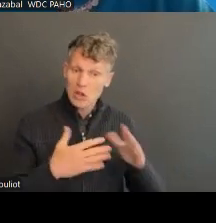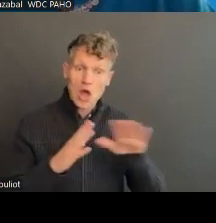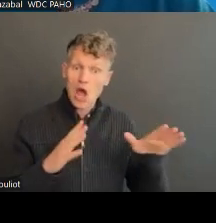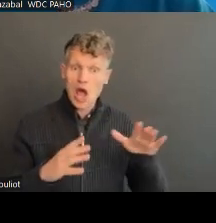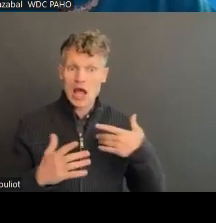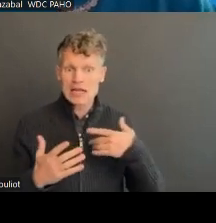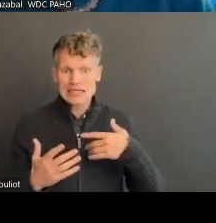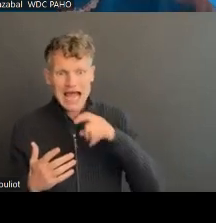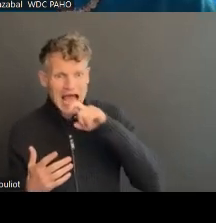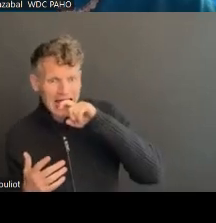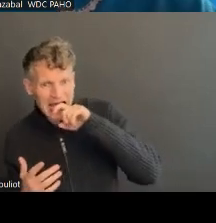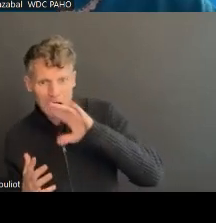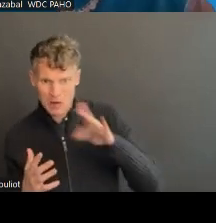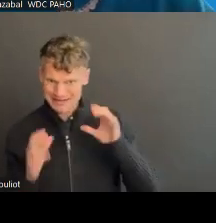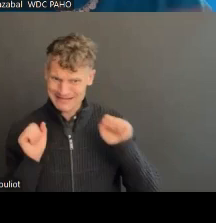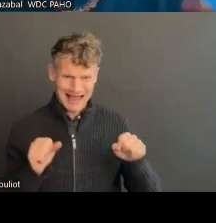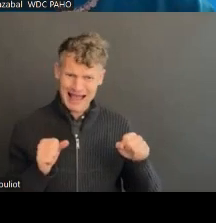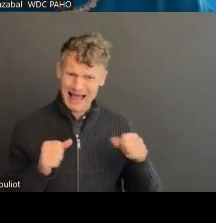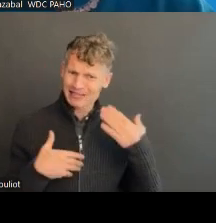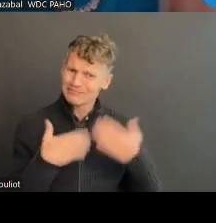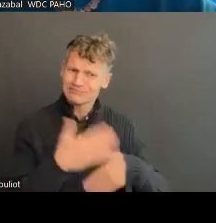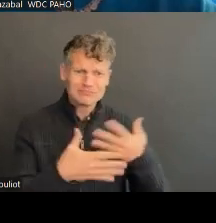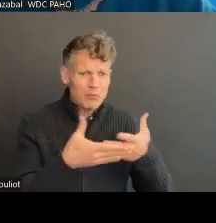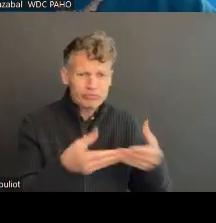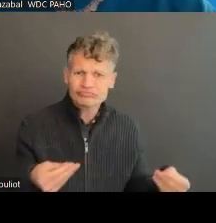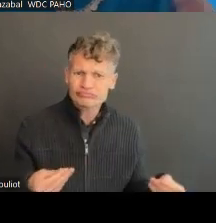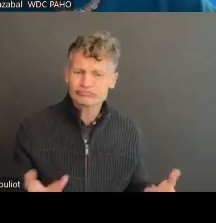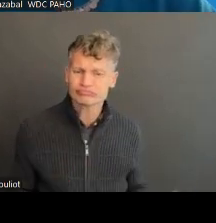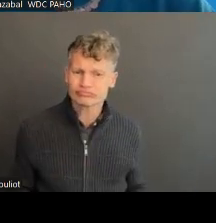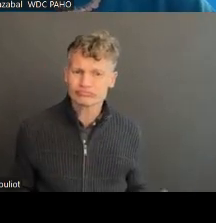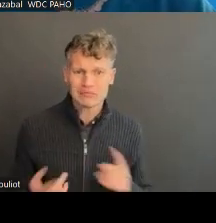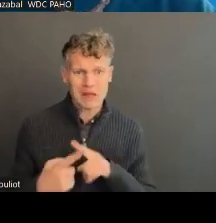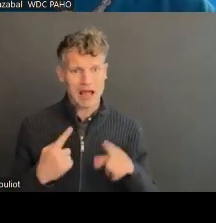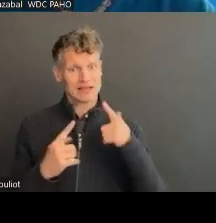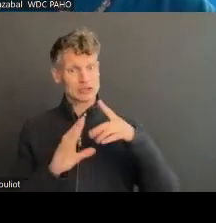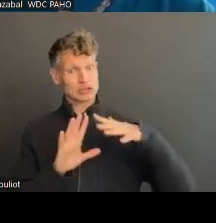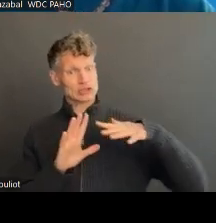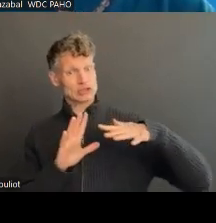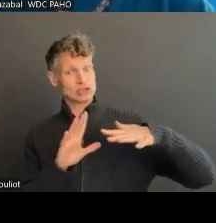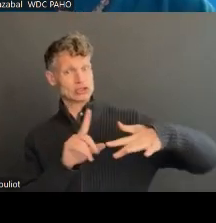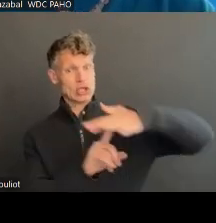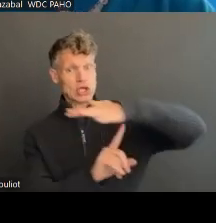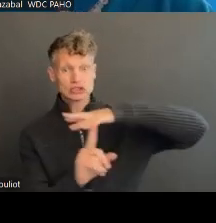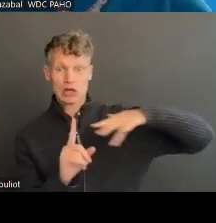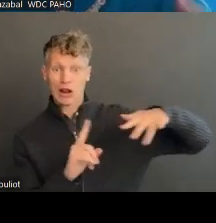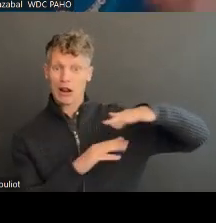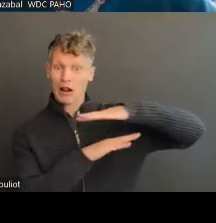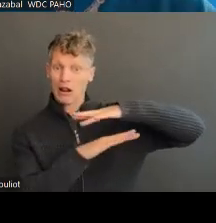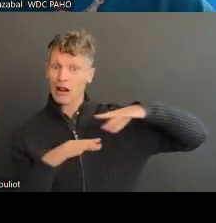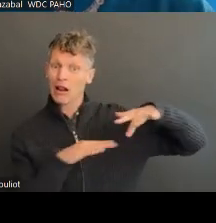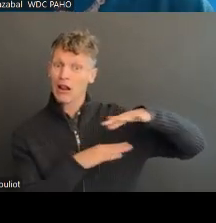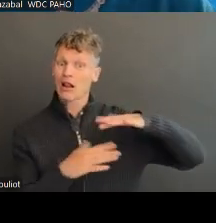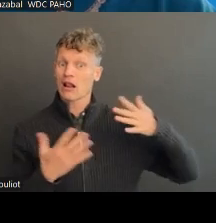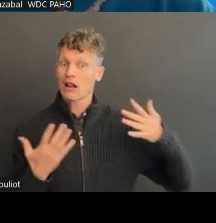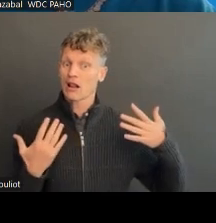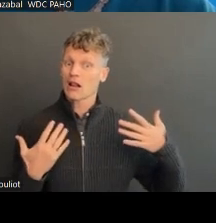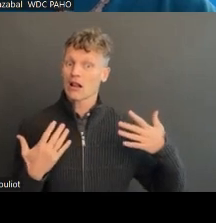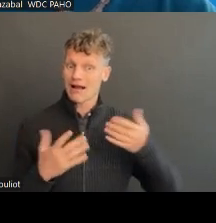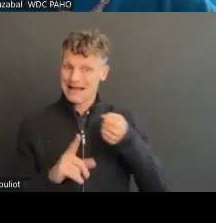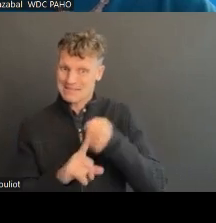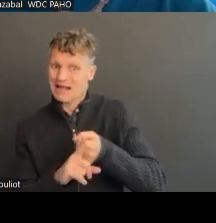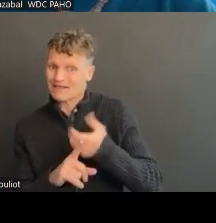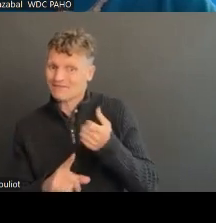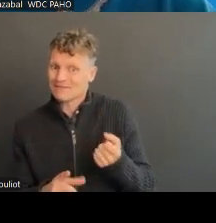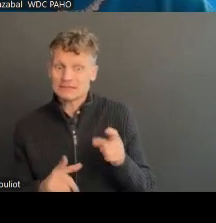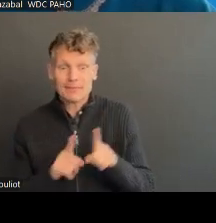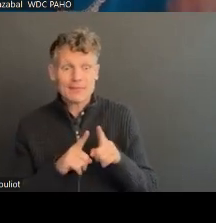comorbilidades, reconocemos la realidad de los procesos migratorios y movilidad, cómo están influyendo en estas materias, reconocemos la importancia del cambio